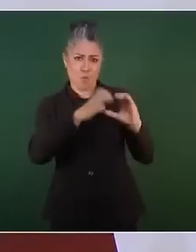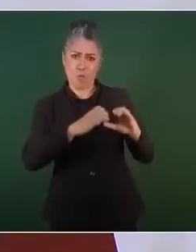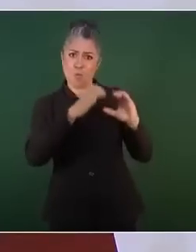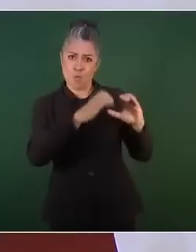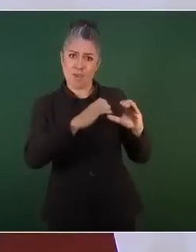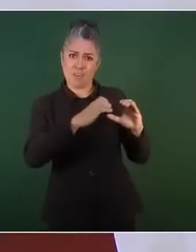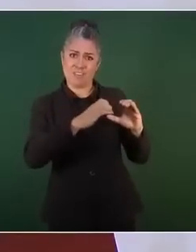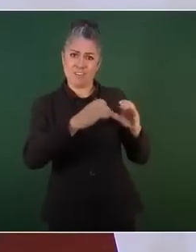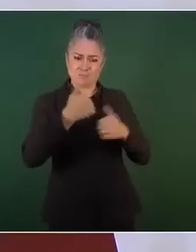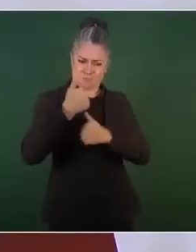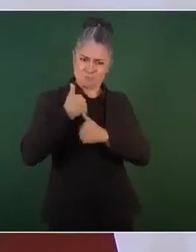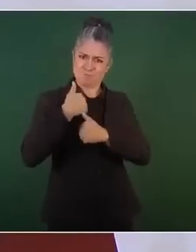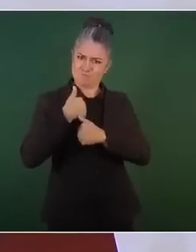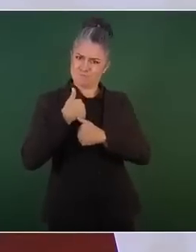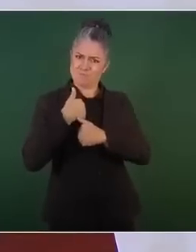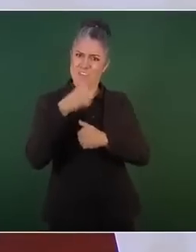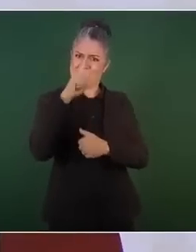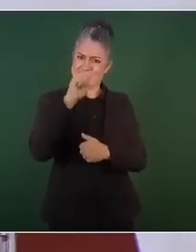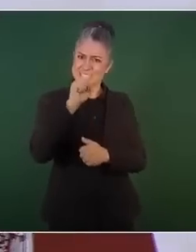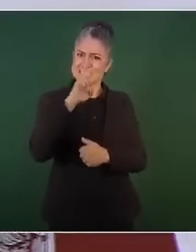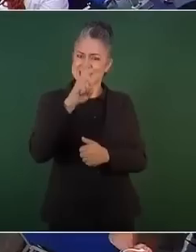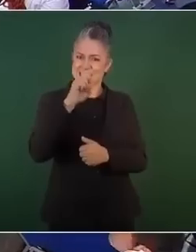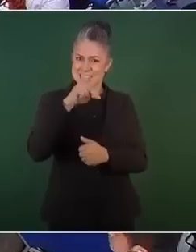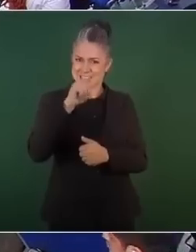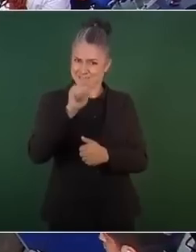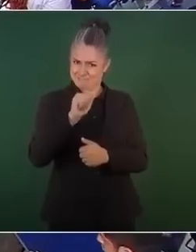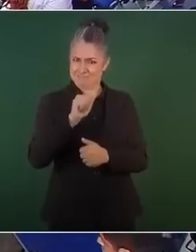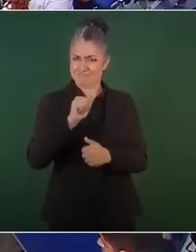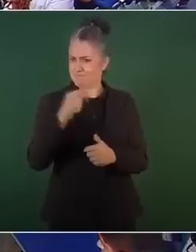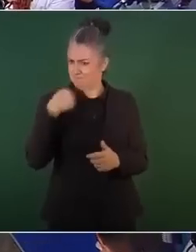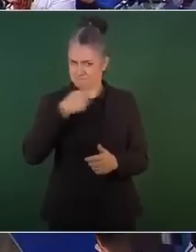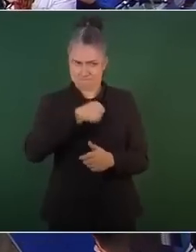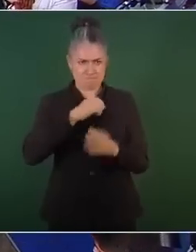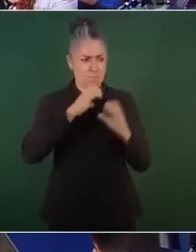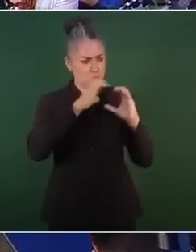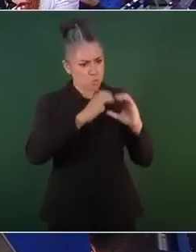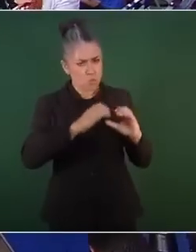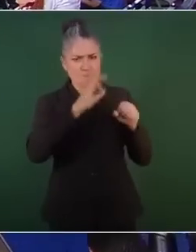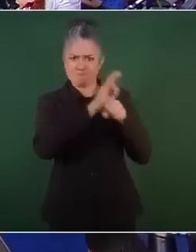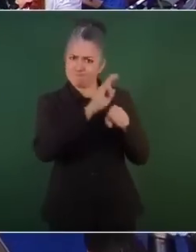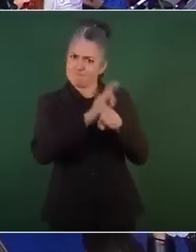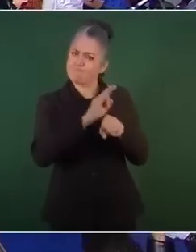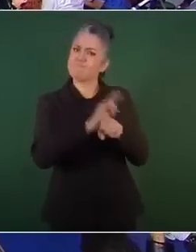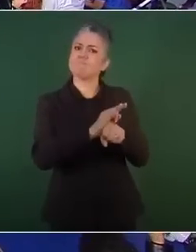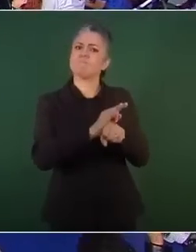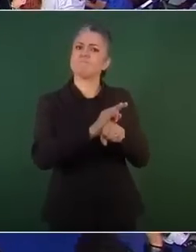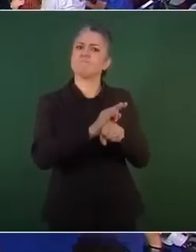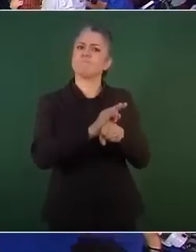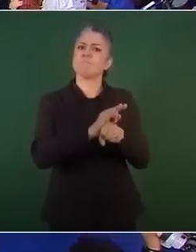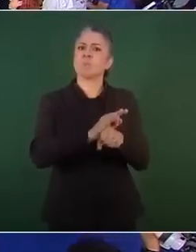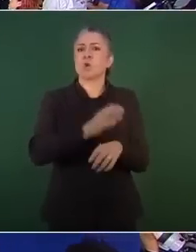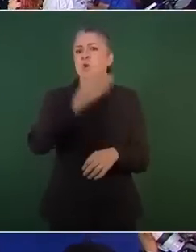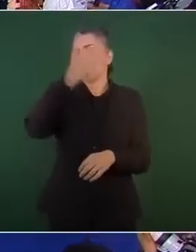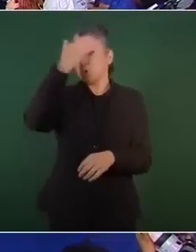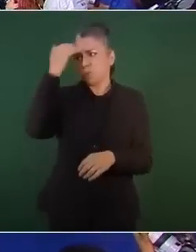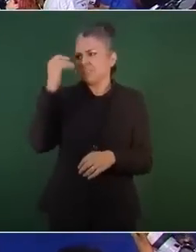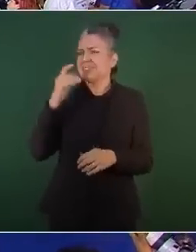Armadas. No sé si se tenga el último